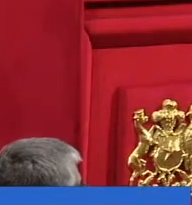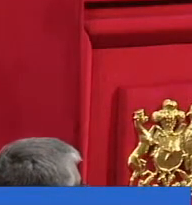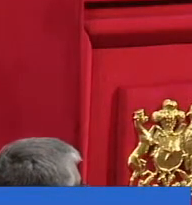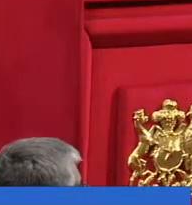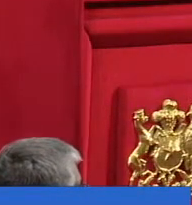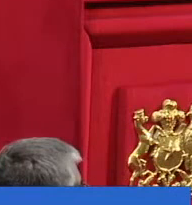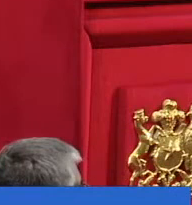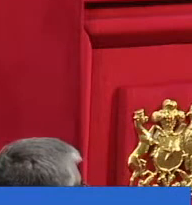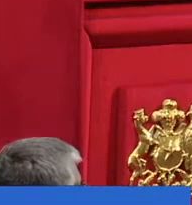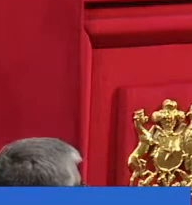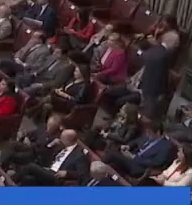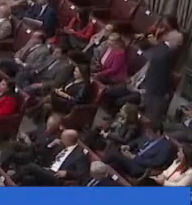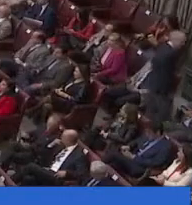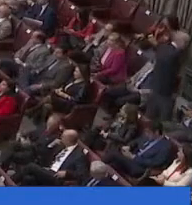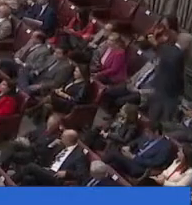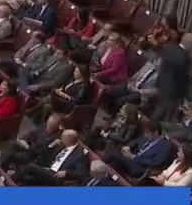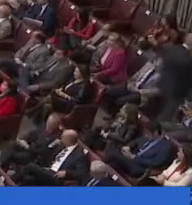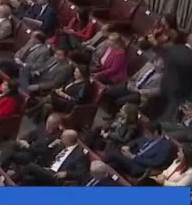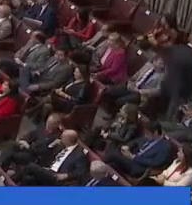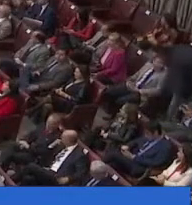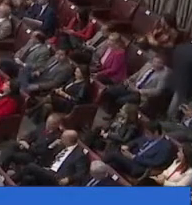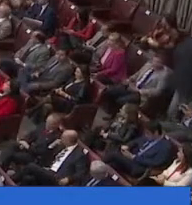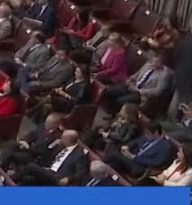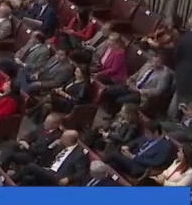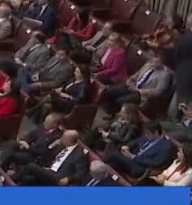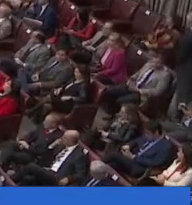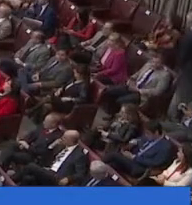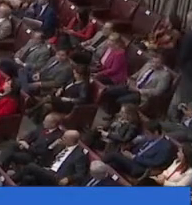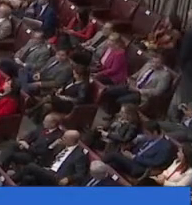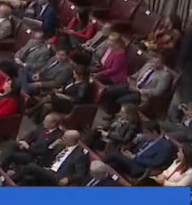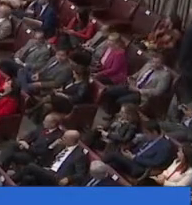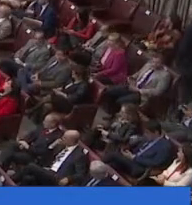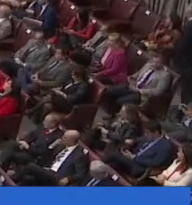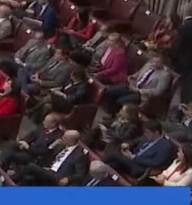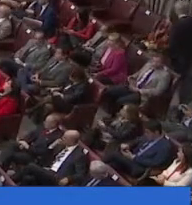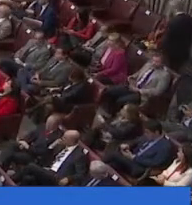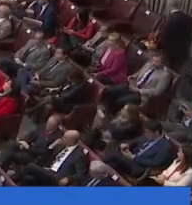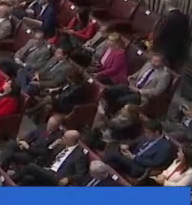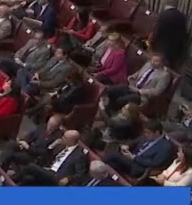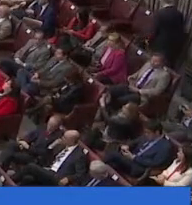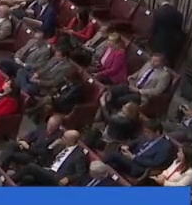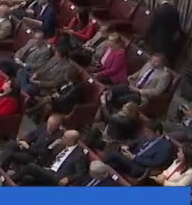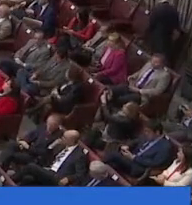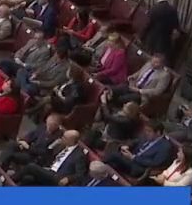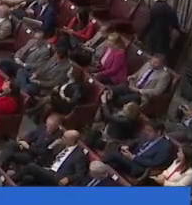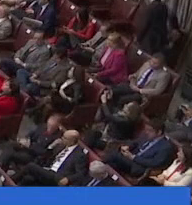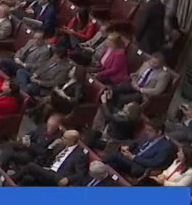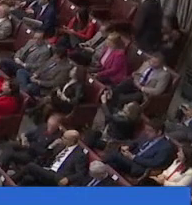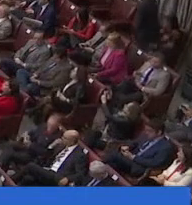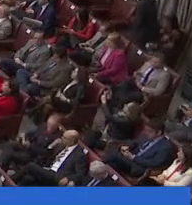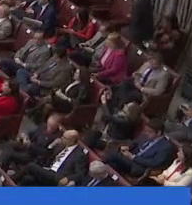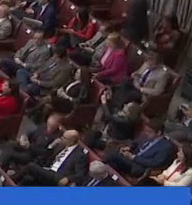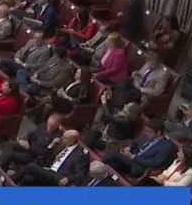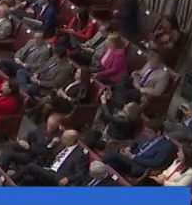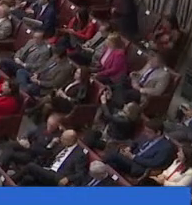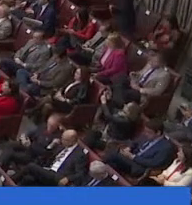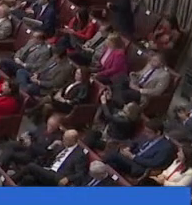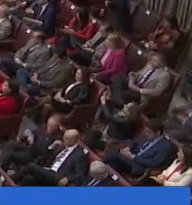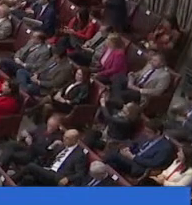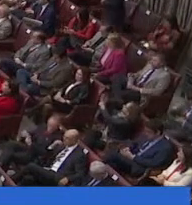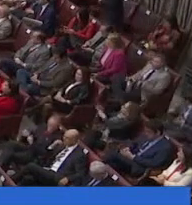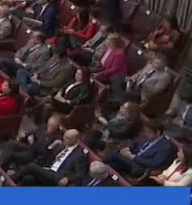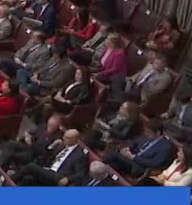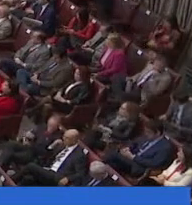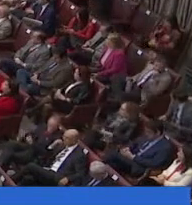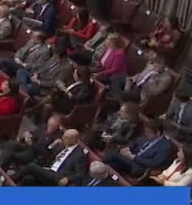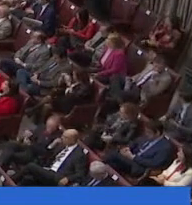de rendir Cuenta pública de la gestión legislativa del Congreso Nacional a continuación hace uso de la